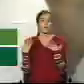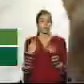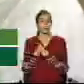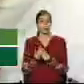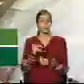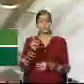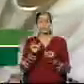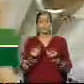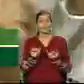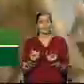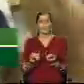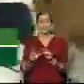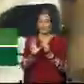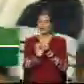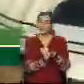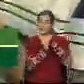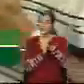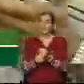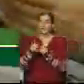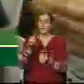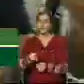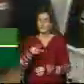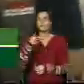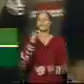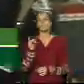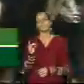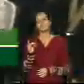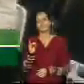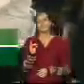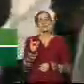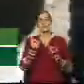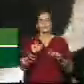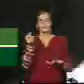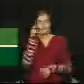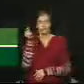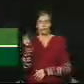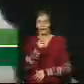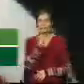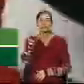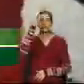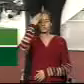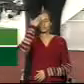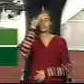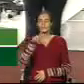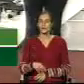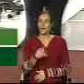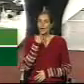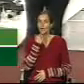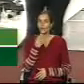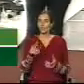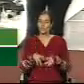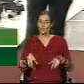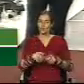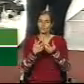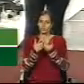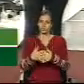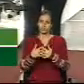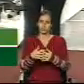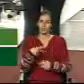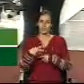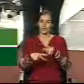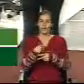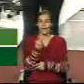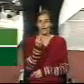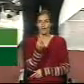Conjuntamente a esto, el Delta también va a tener, comandante, y el pueblo, para que lo sepa, una planta procesadora de